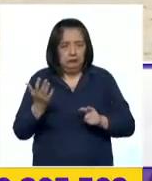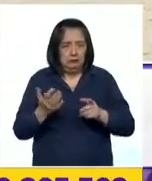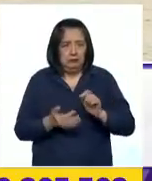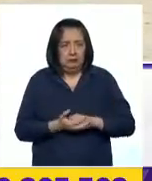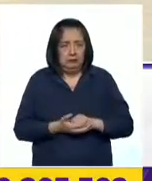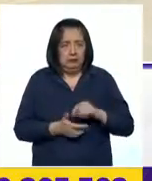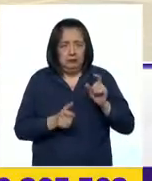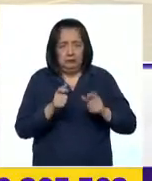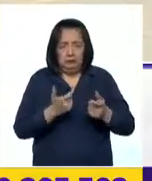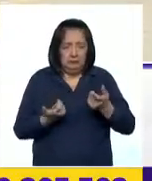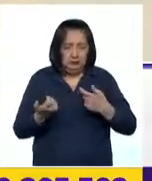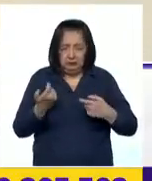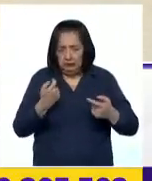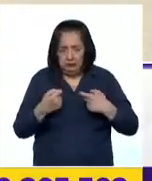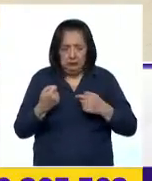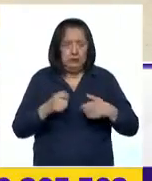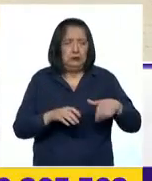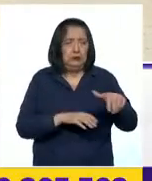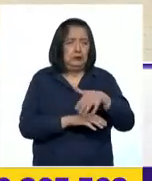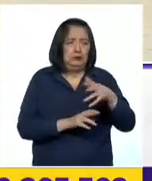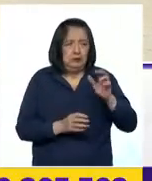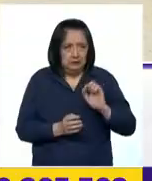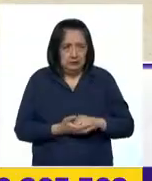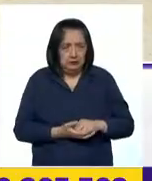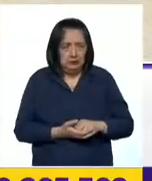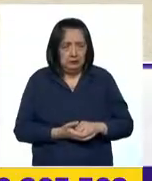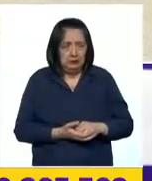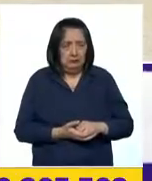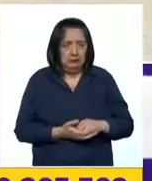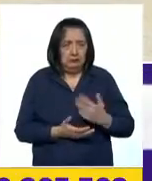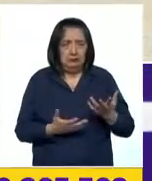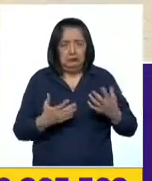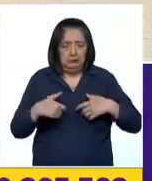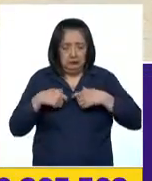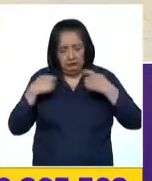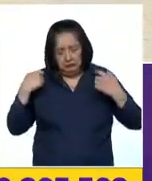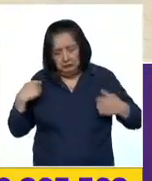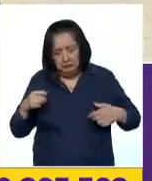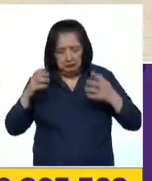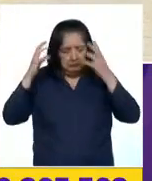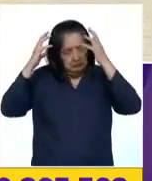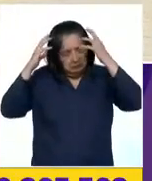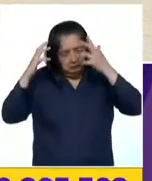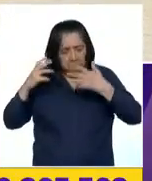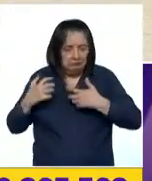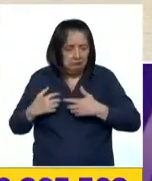a los comercios informales, se sacan el chaleco, los cascos